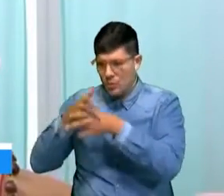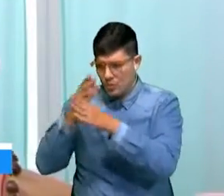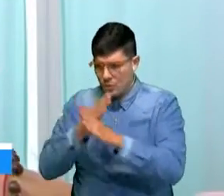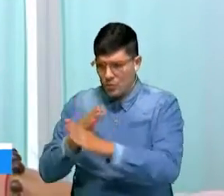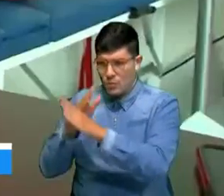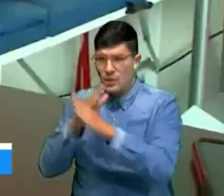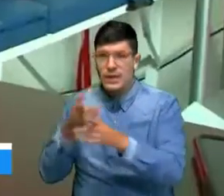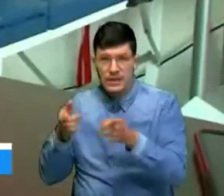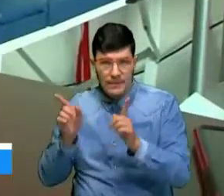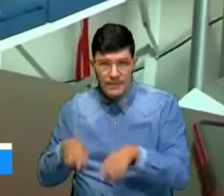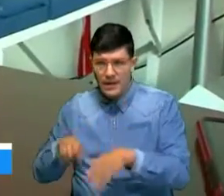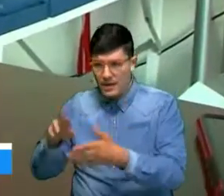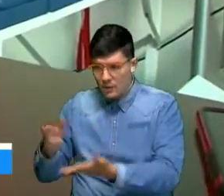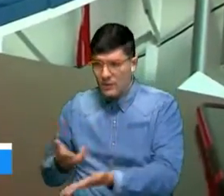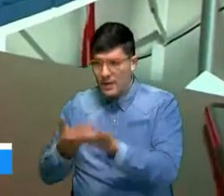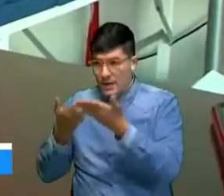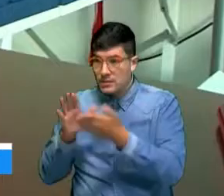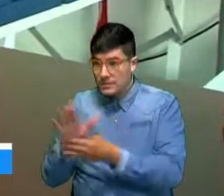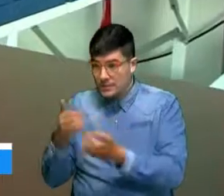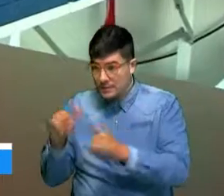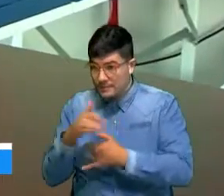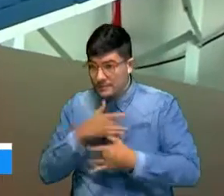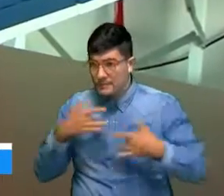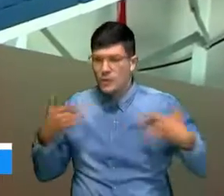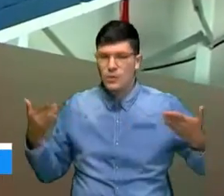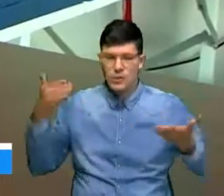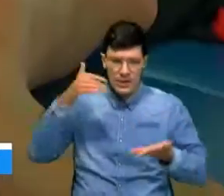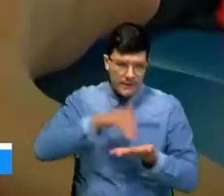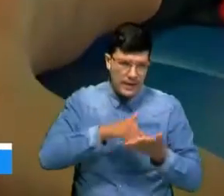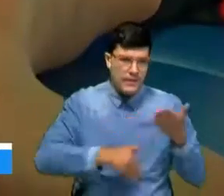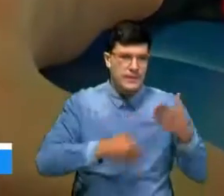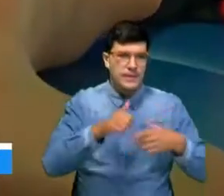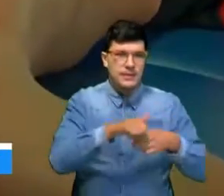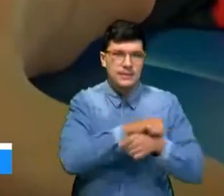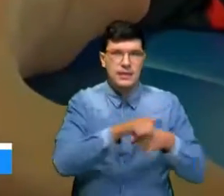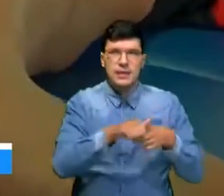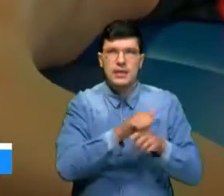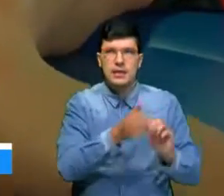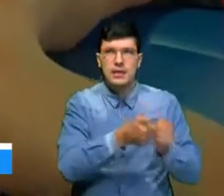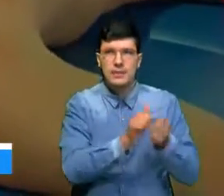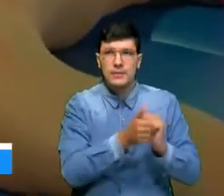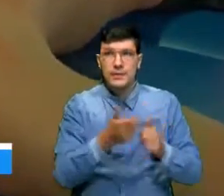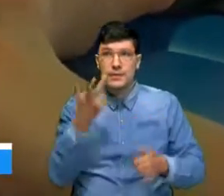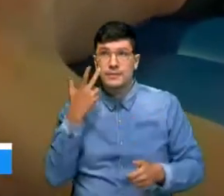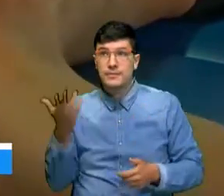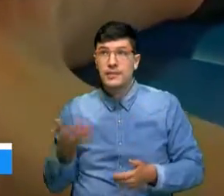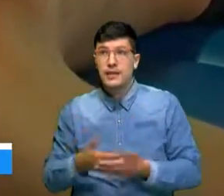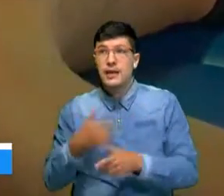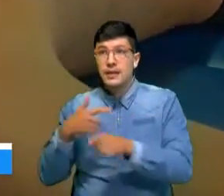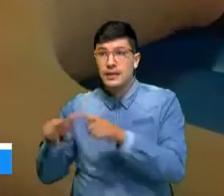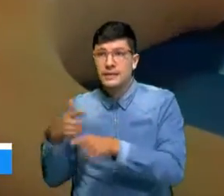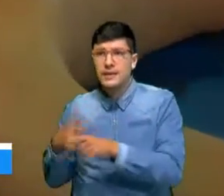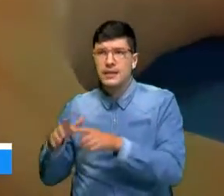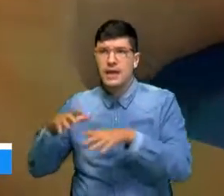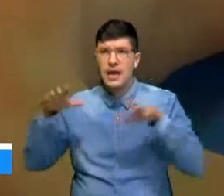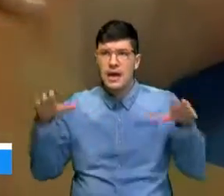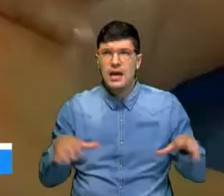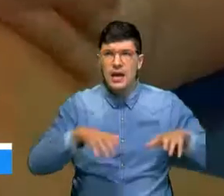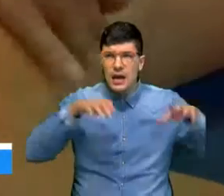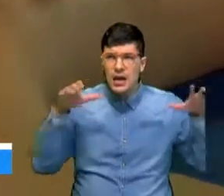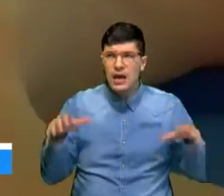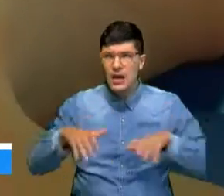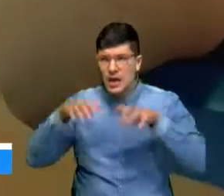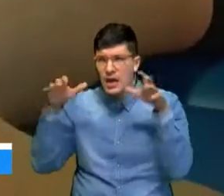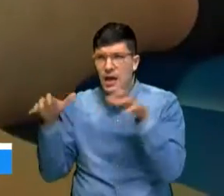del deportista la aplicación de la biomecánica al entrenamiento permitirá innumerables acciones de perfeccionamiento de la